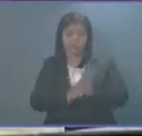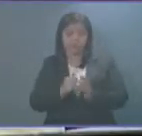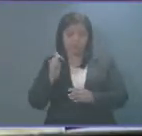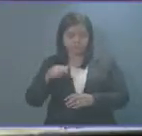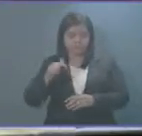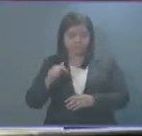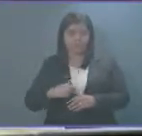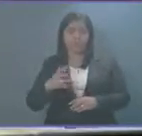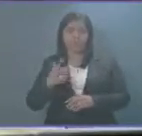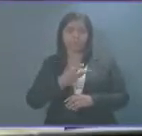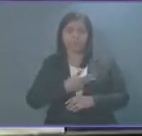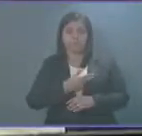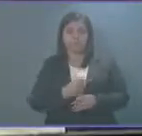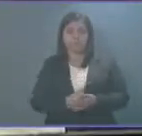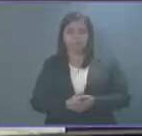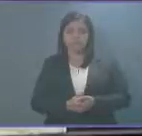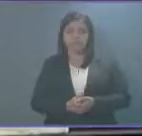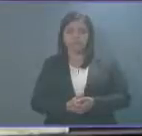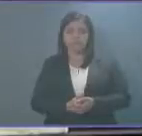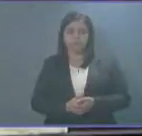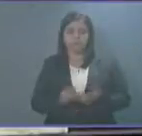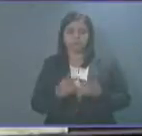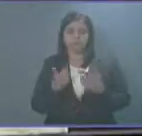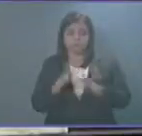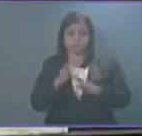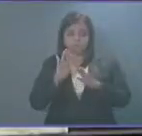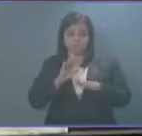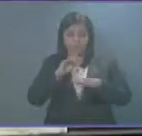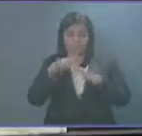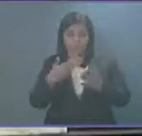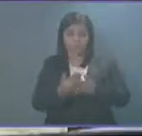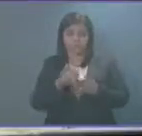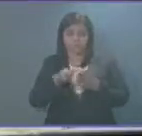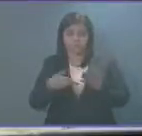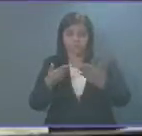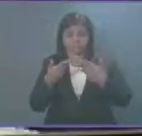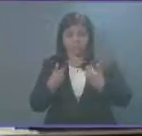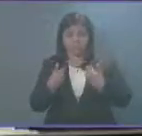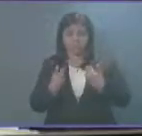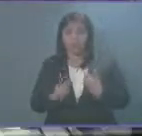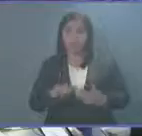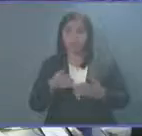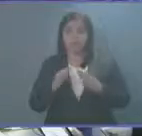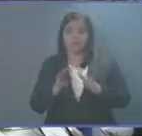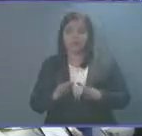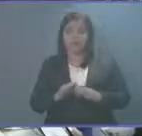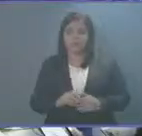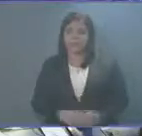estaremos velando por el respeto a sus derechos humanos. Gracias, presidente.